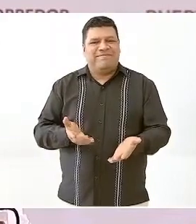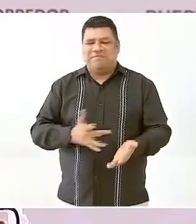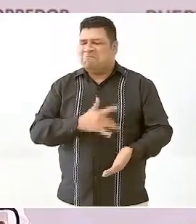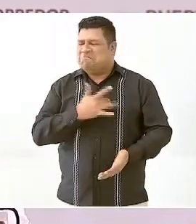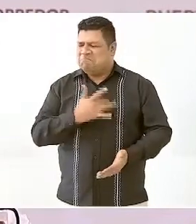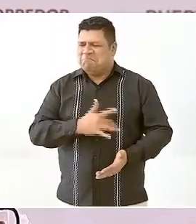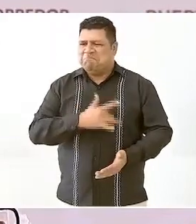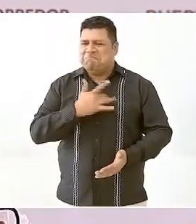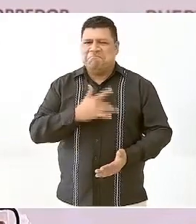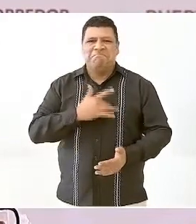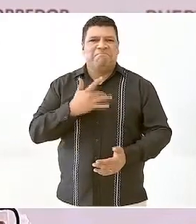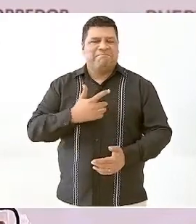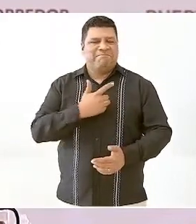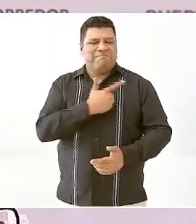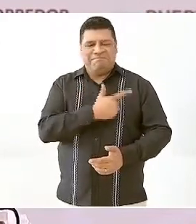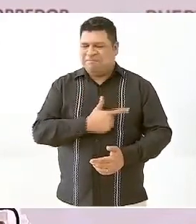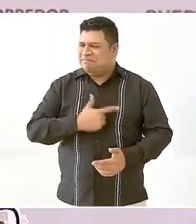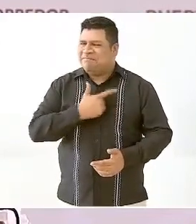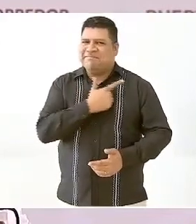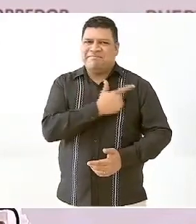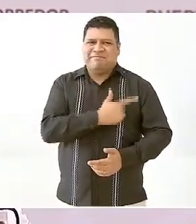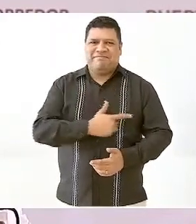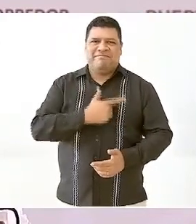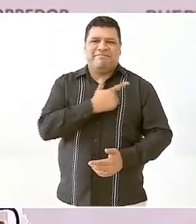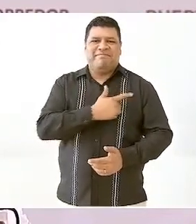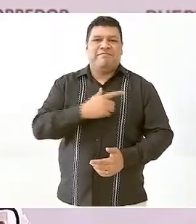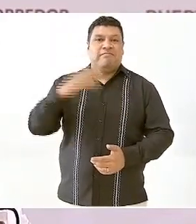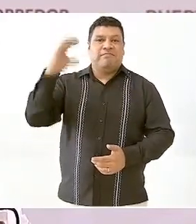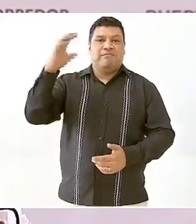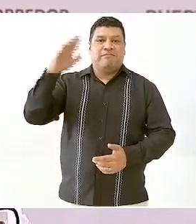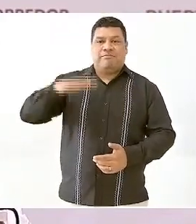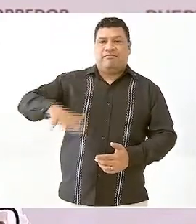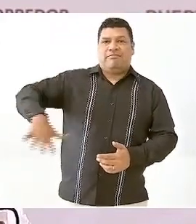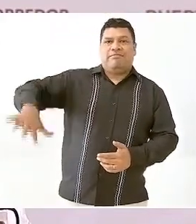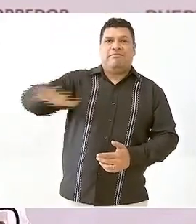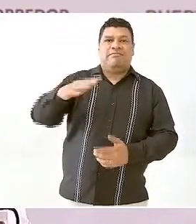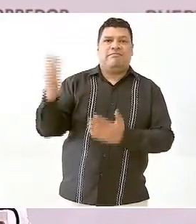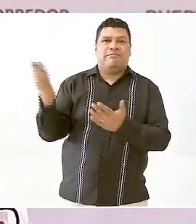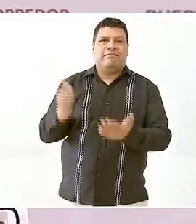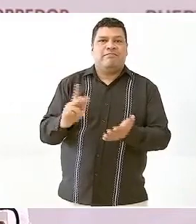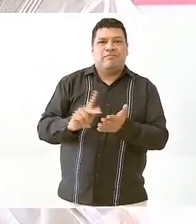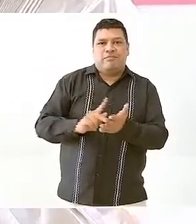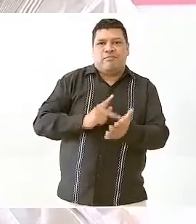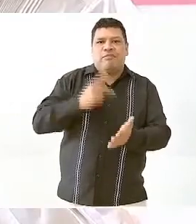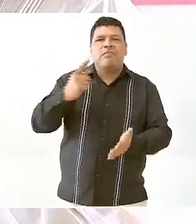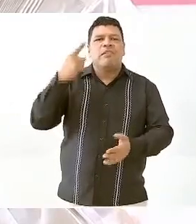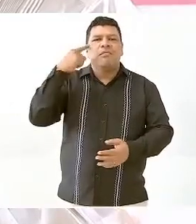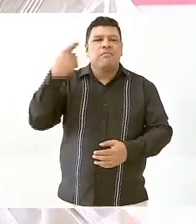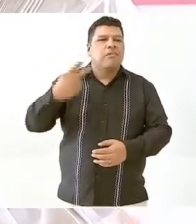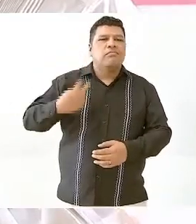aquí en el puerto de Coatzacoalcos,